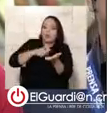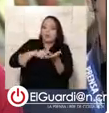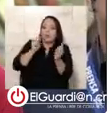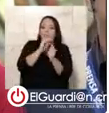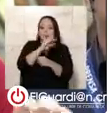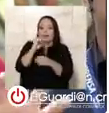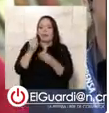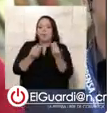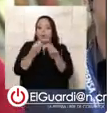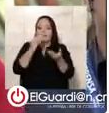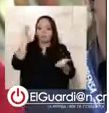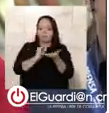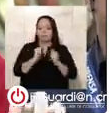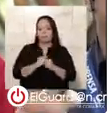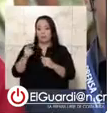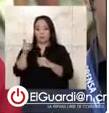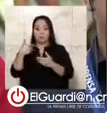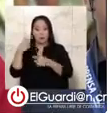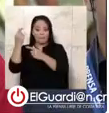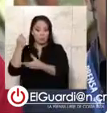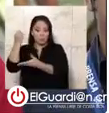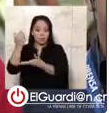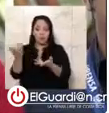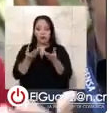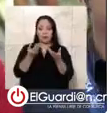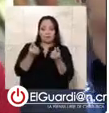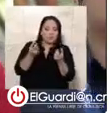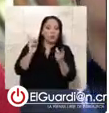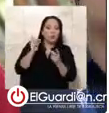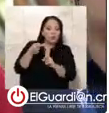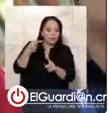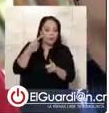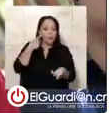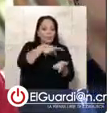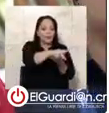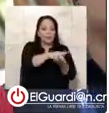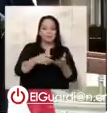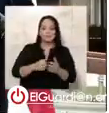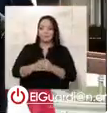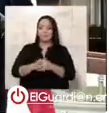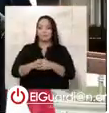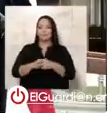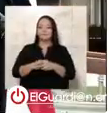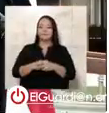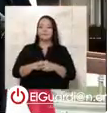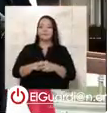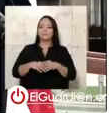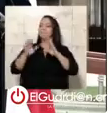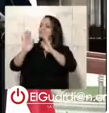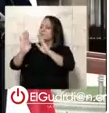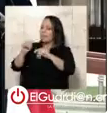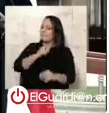Seguro Social, si hay algo presupuestados y de dónde vendrían los fondos para amortiguar ese pago de deuda. No, pero ahí usted, don Jeffrey, perdóname,